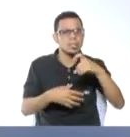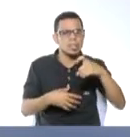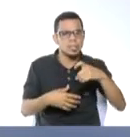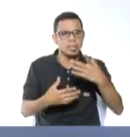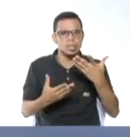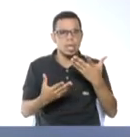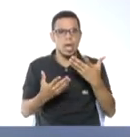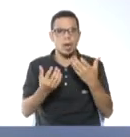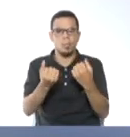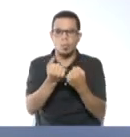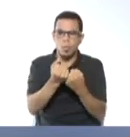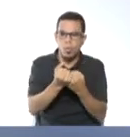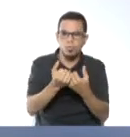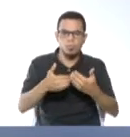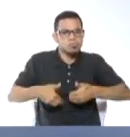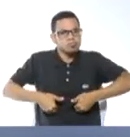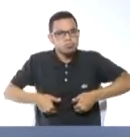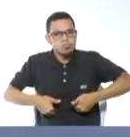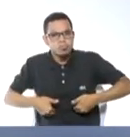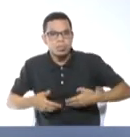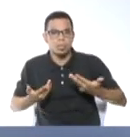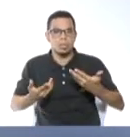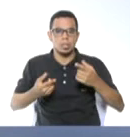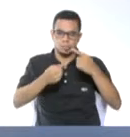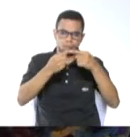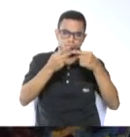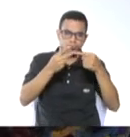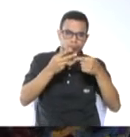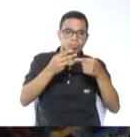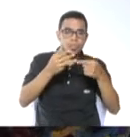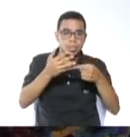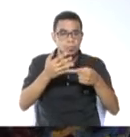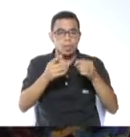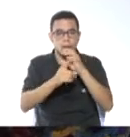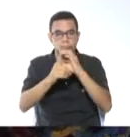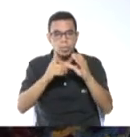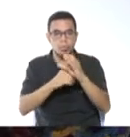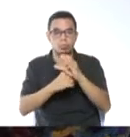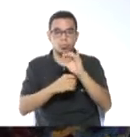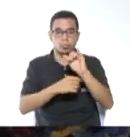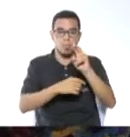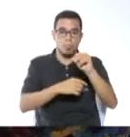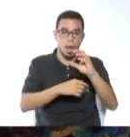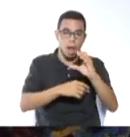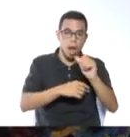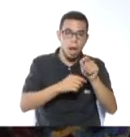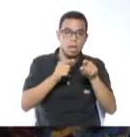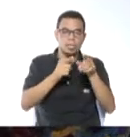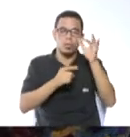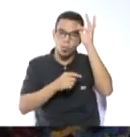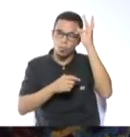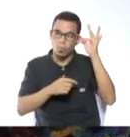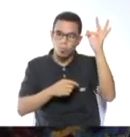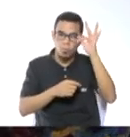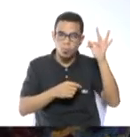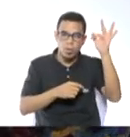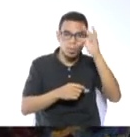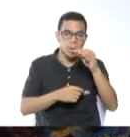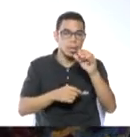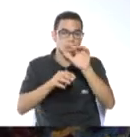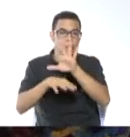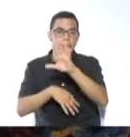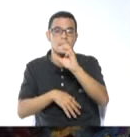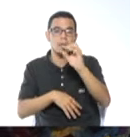habla del Manaquillay, Sumarrimay, Manasisay, Causancamaya, porque viene a ser la filosofía que rige desde hace más